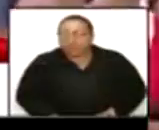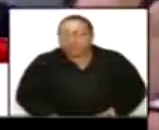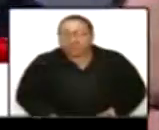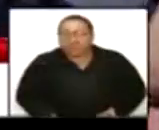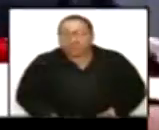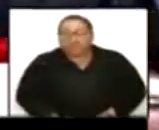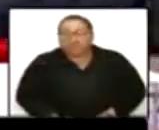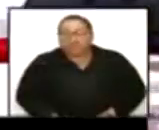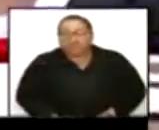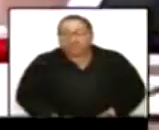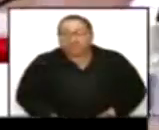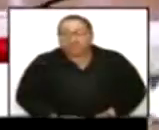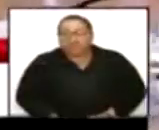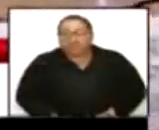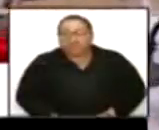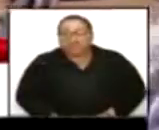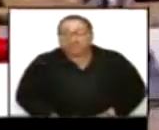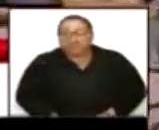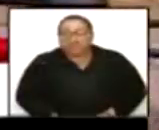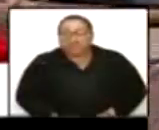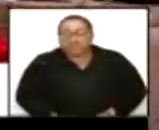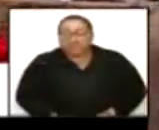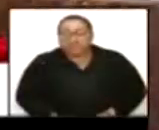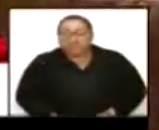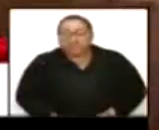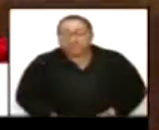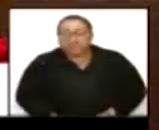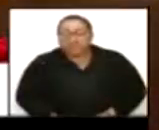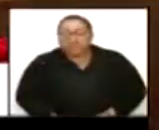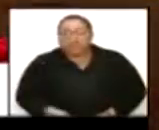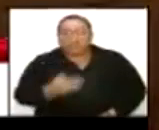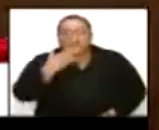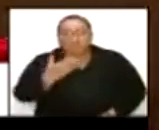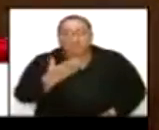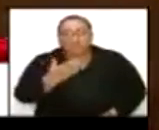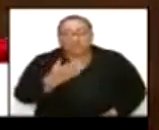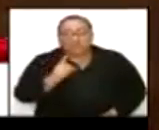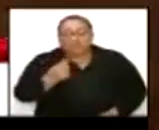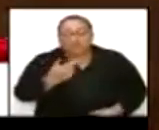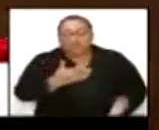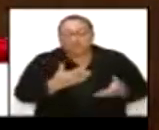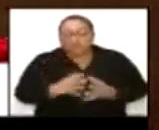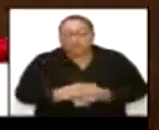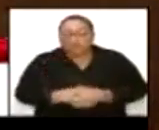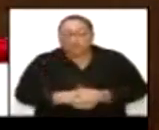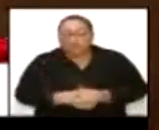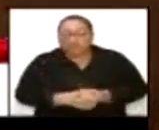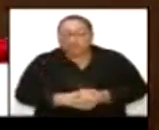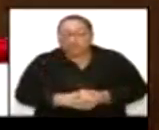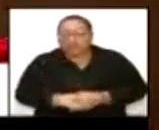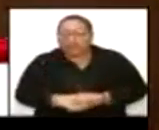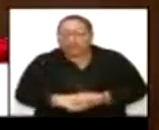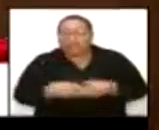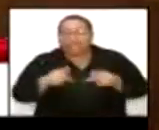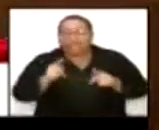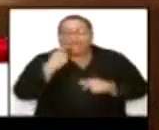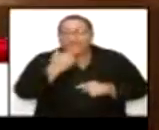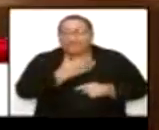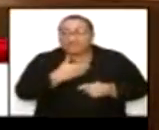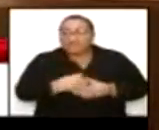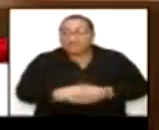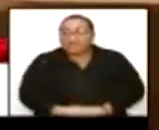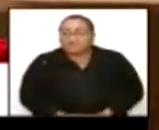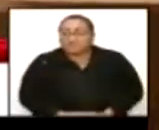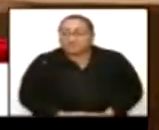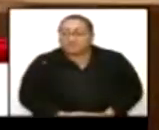Muchas gracias. Primero, quisiera, valga la redundancia, agradecer la presente invitación y me permito precisar, señor presidente de